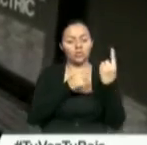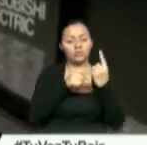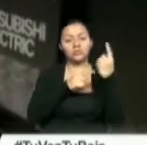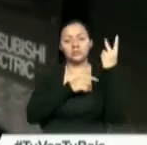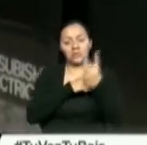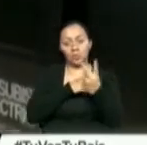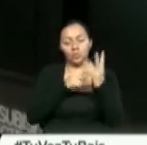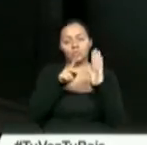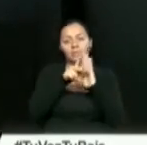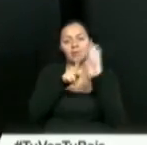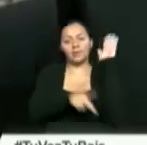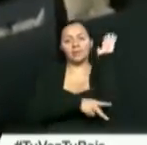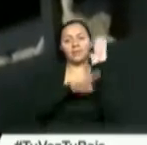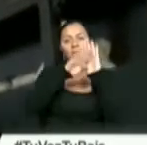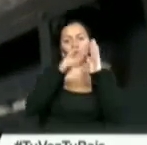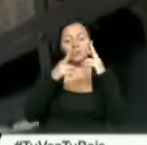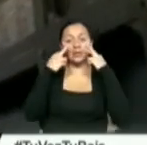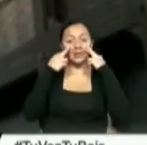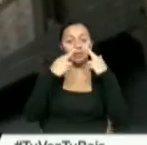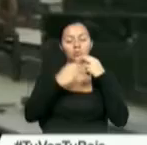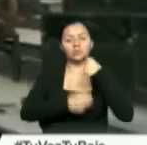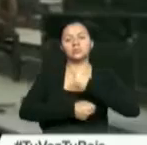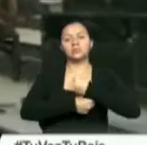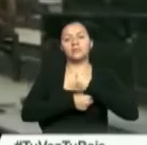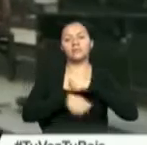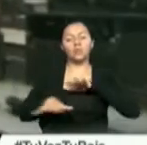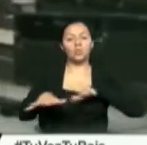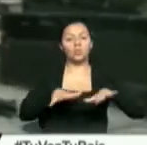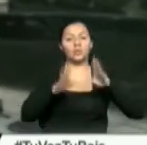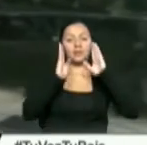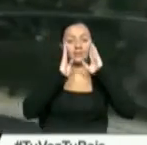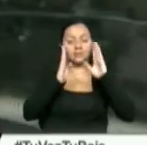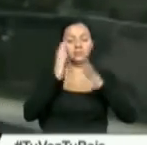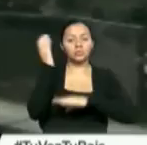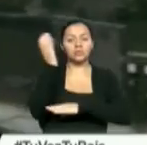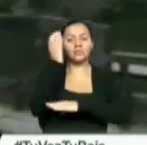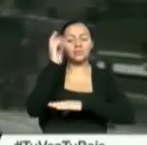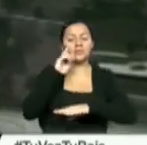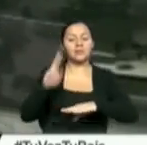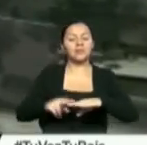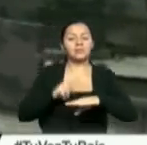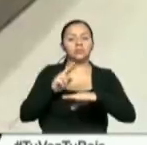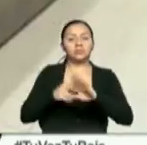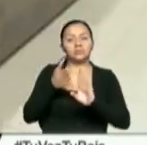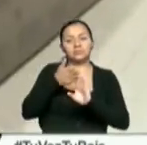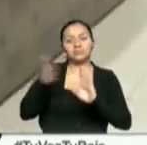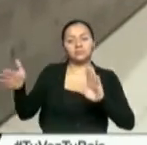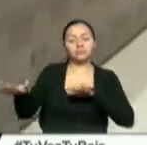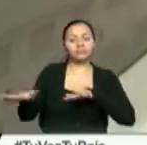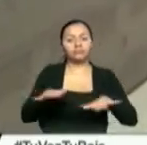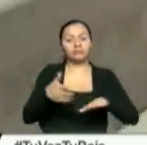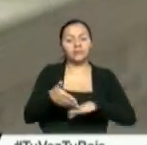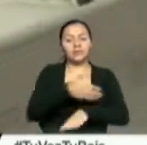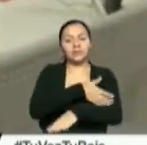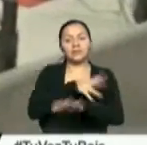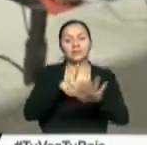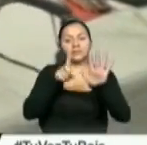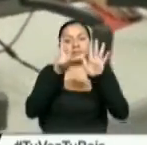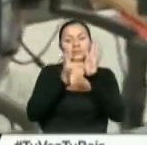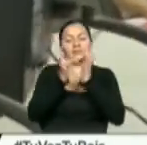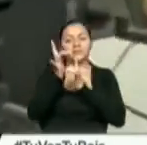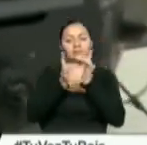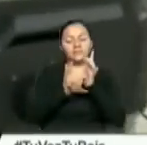reconocimiento al trabajo en la coordinación para la atención de emergencias nacional durante el movimiento telúrico del 16 de